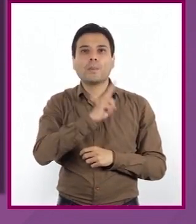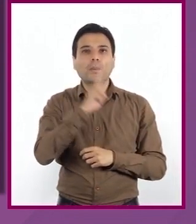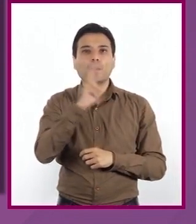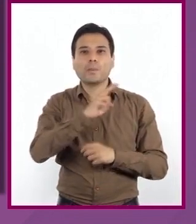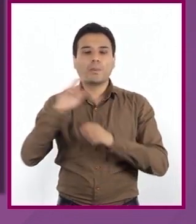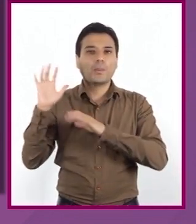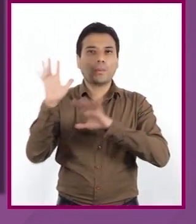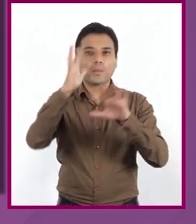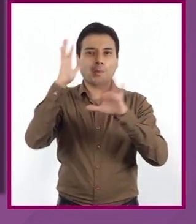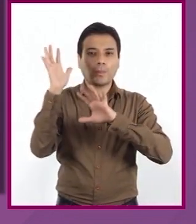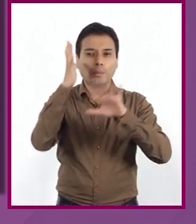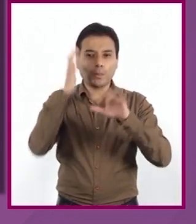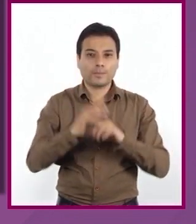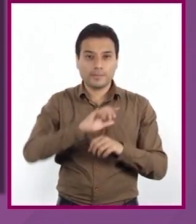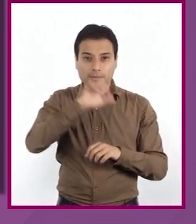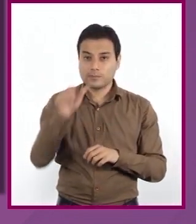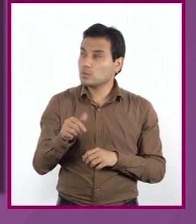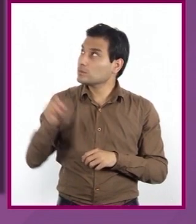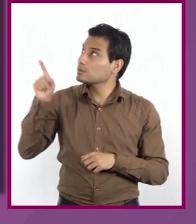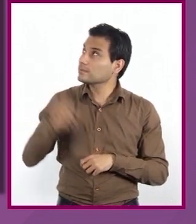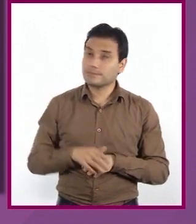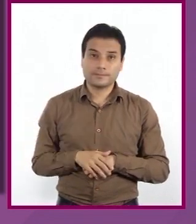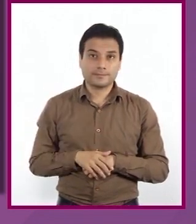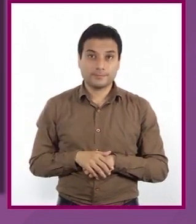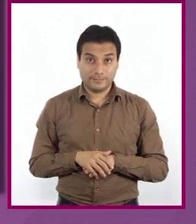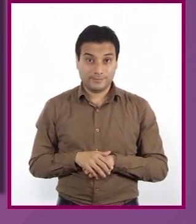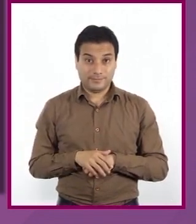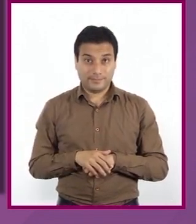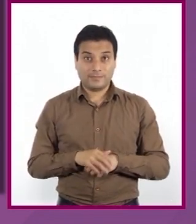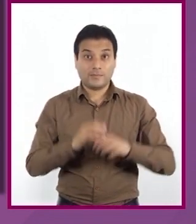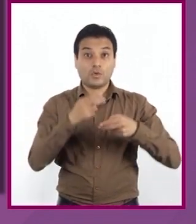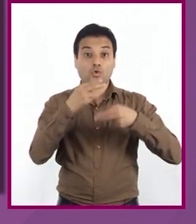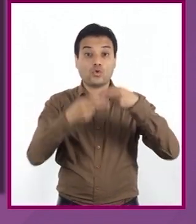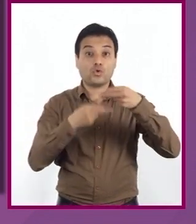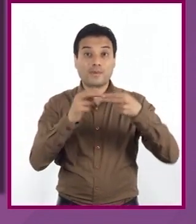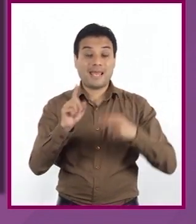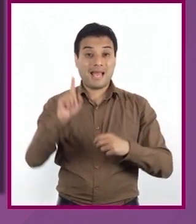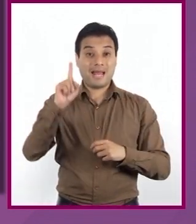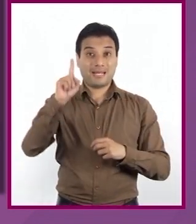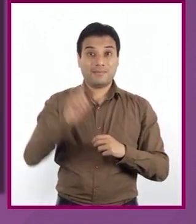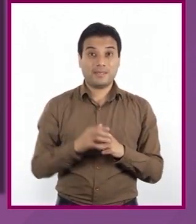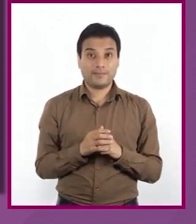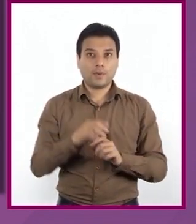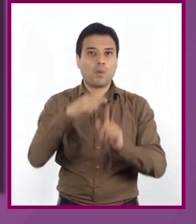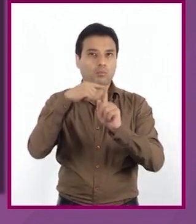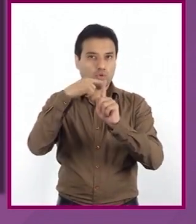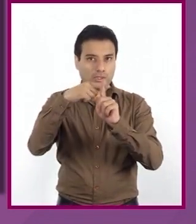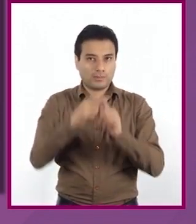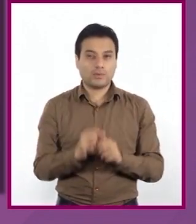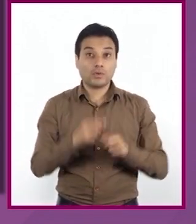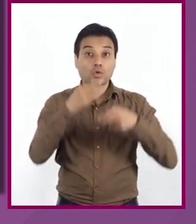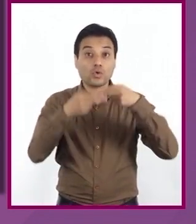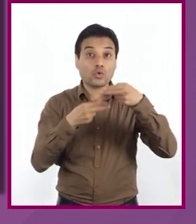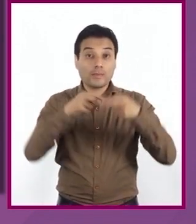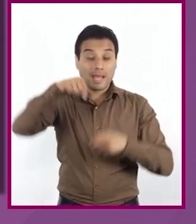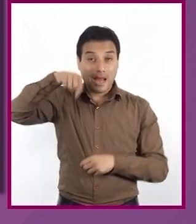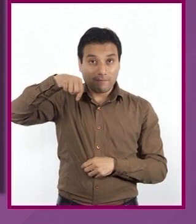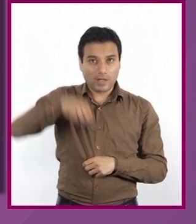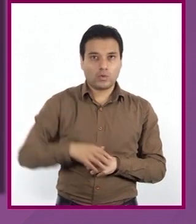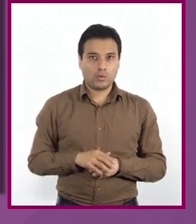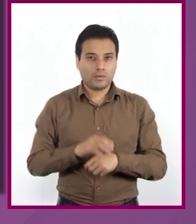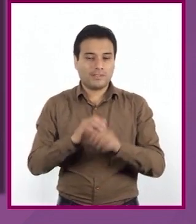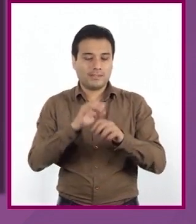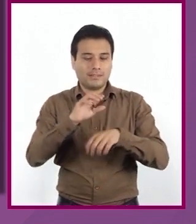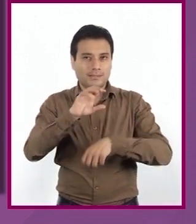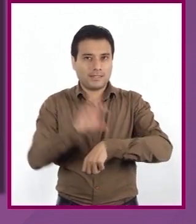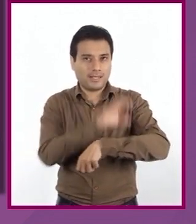fricción, la parte de arriba de la nube se carga positivamente y la parte de abajo se carga negativamente. Esta